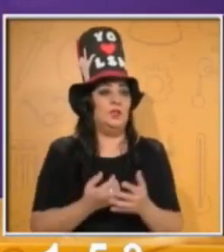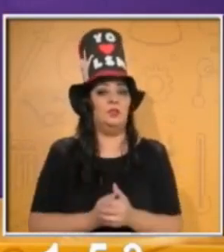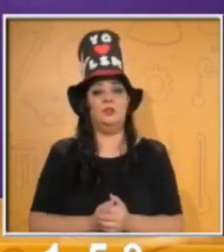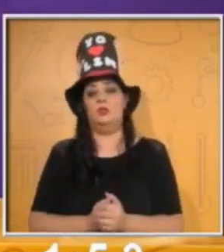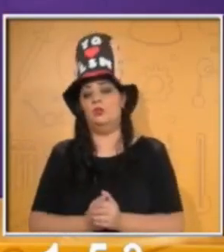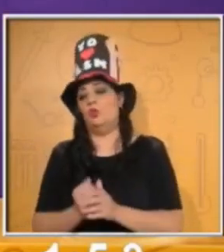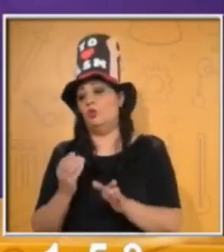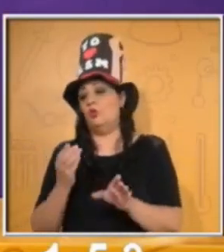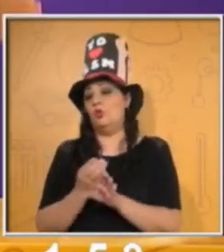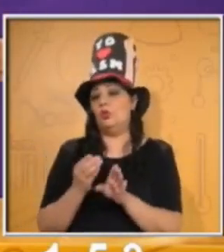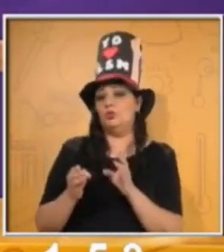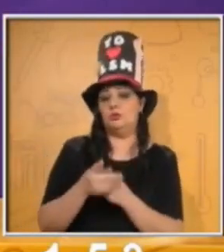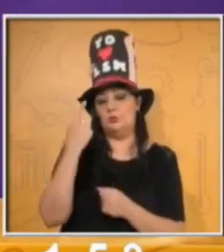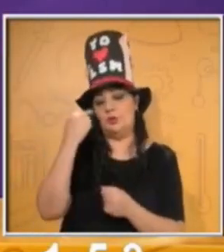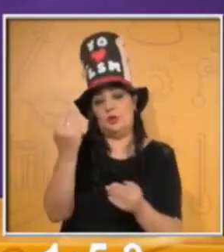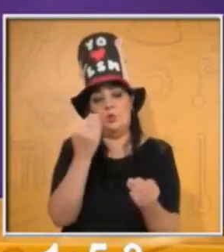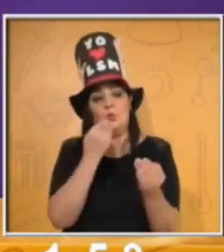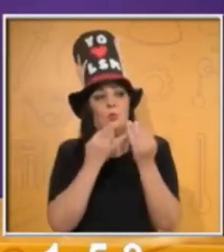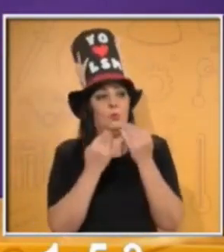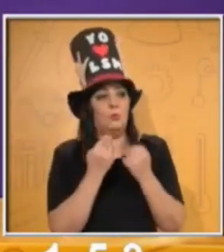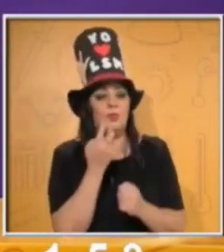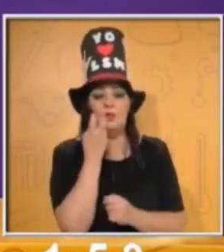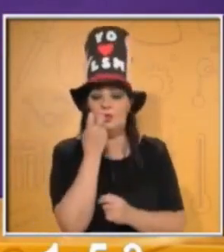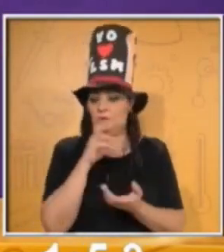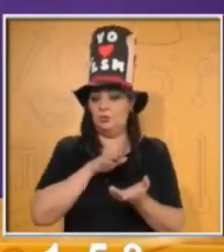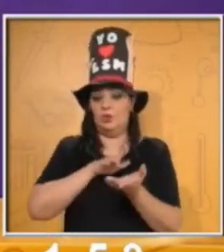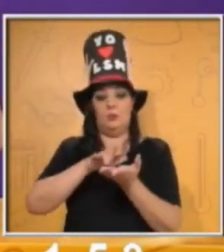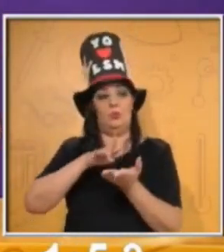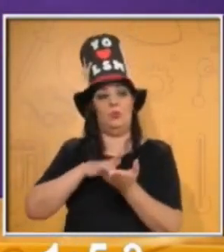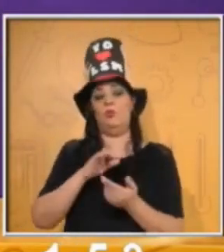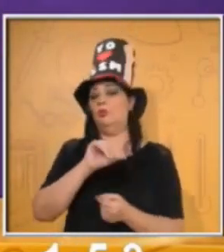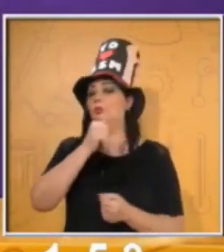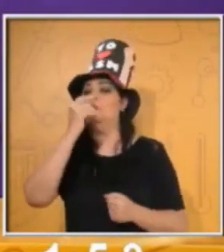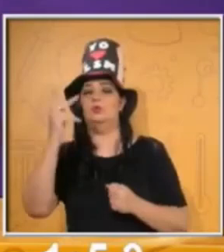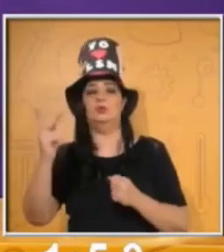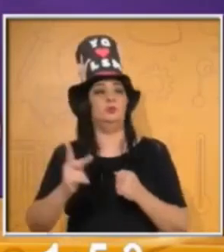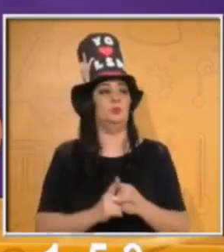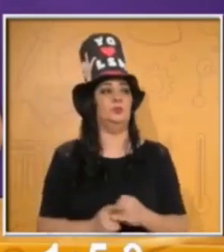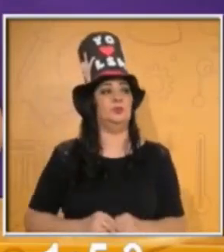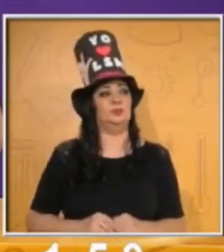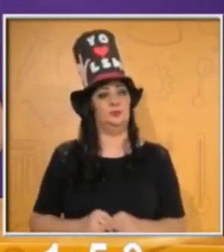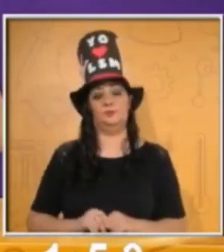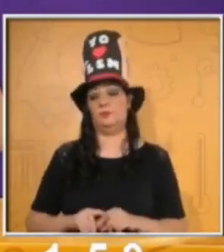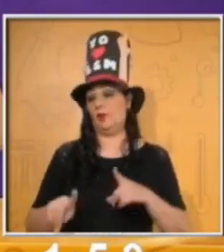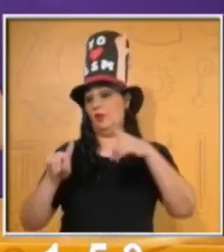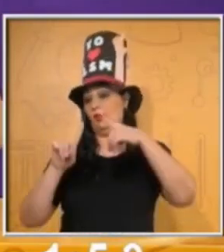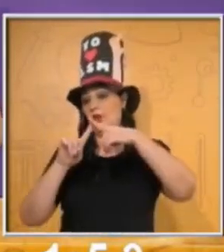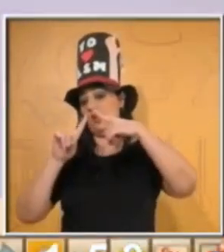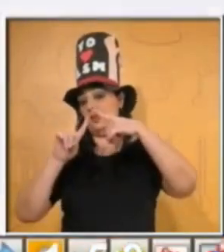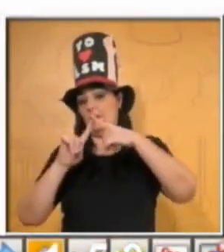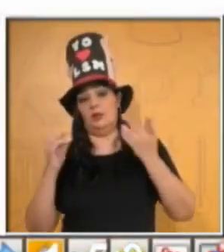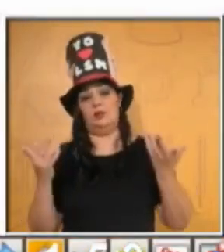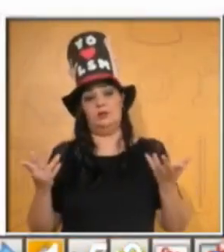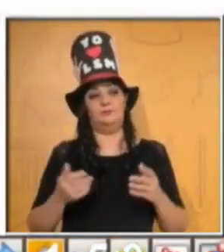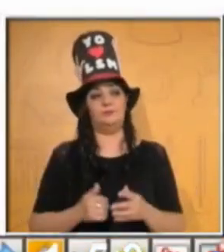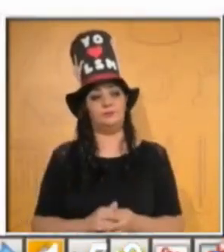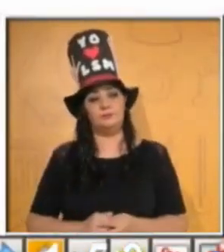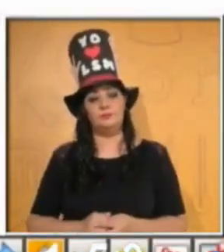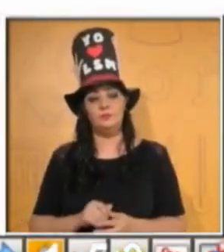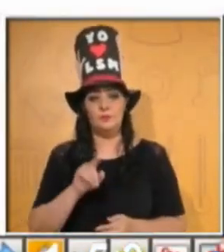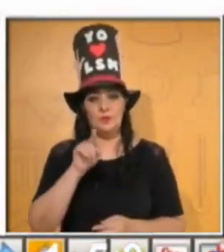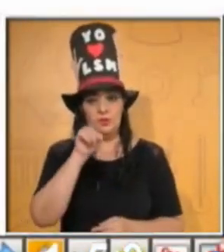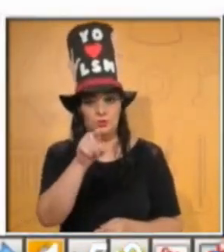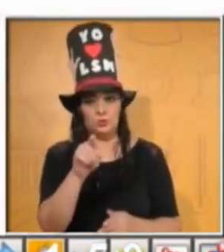y con eso apoyó a los otros países. Excelente, maestra. Bueno, pasemos a la tarea. En tu